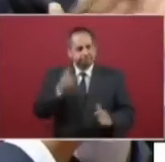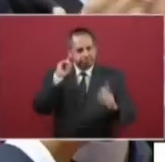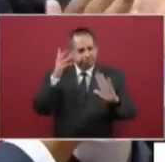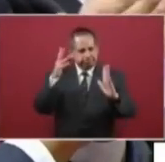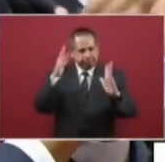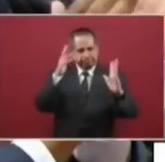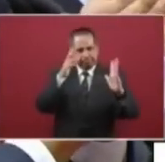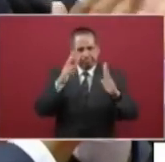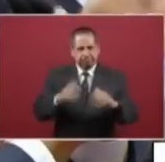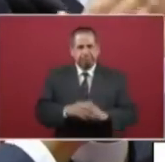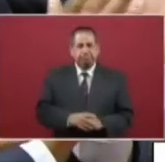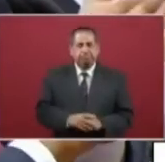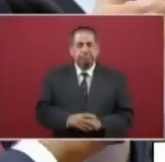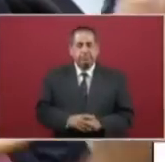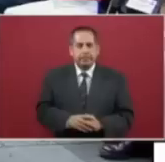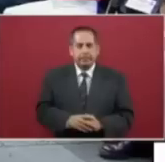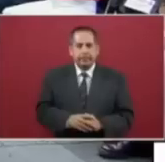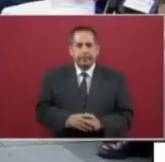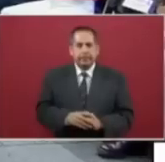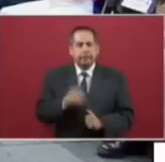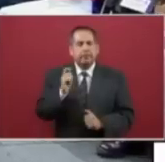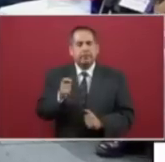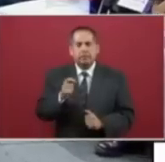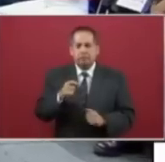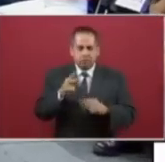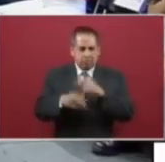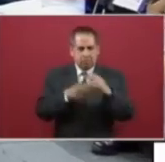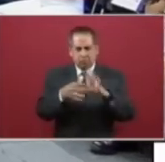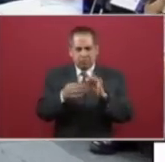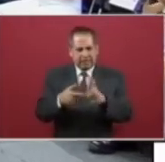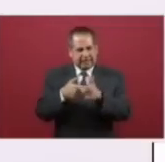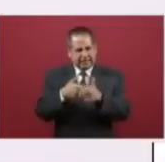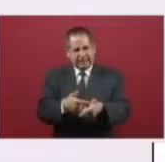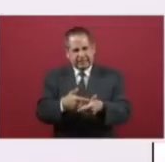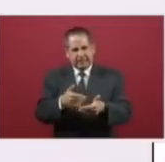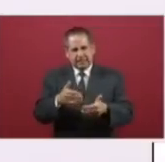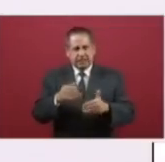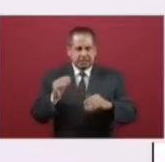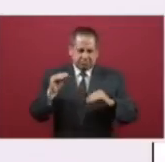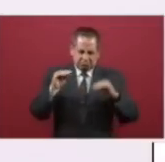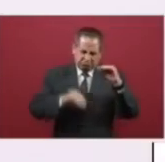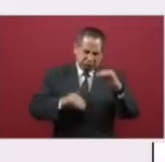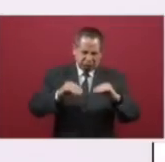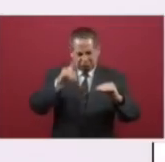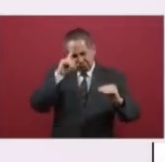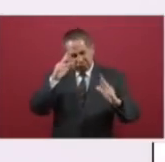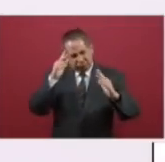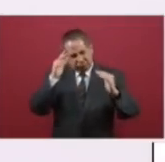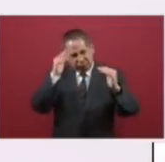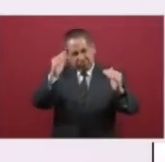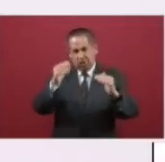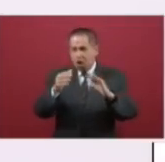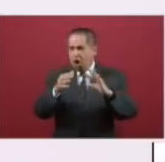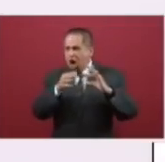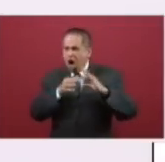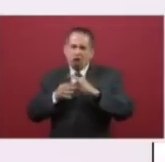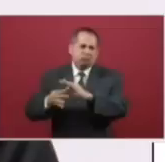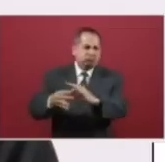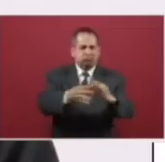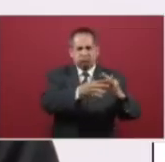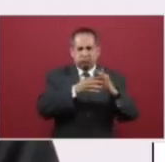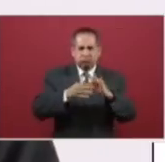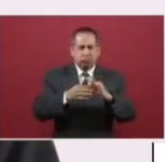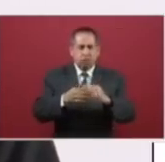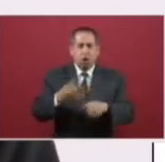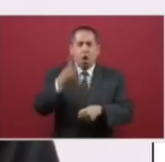de funcionarios de su gobierno, hablaré la próxima entrega, porque estoy convencido de que una